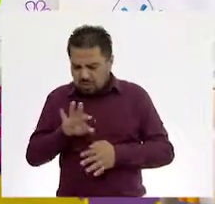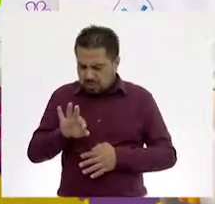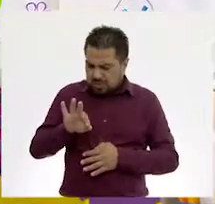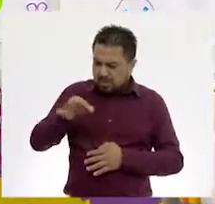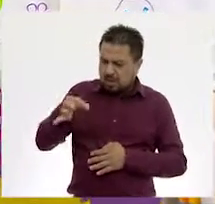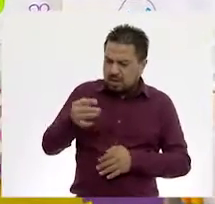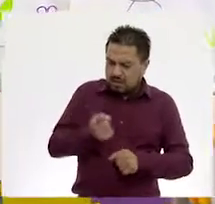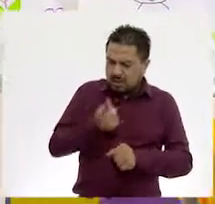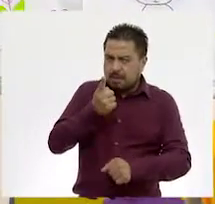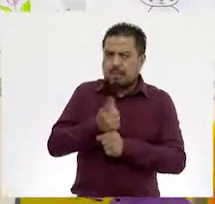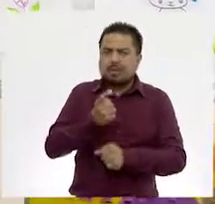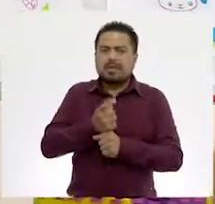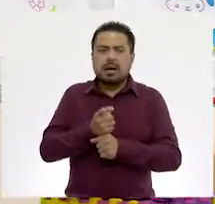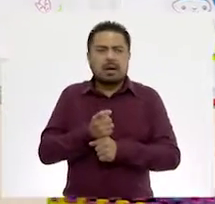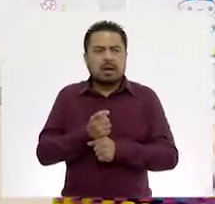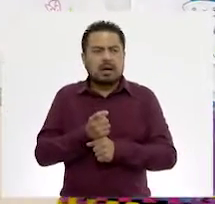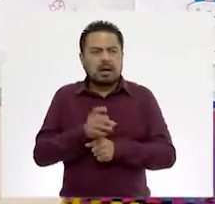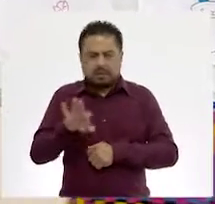la primera.